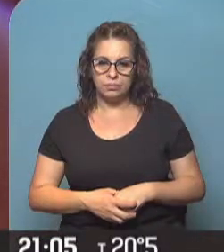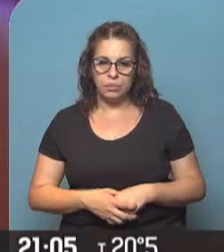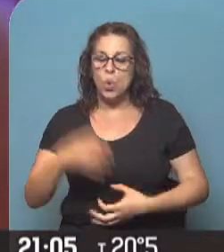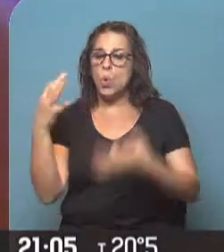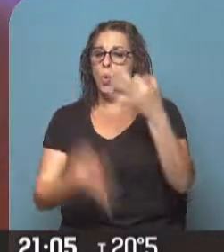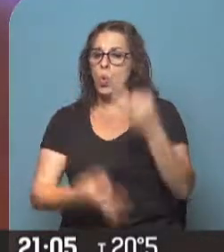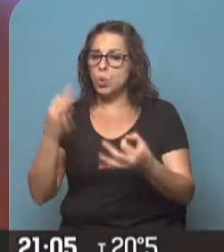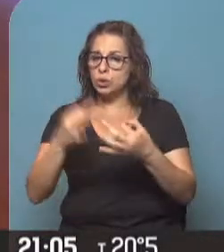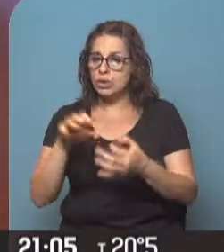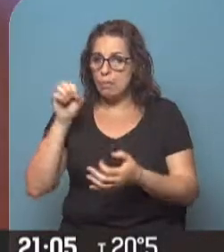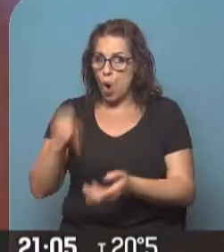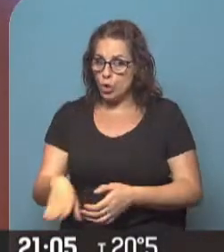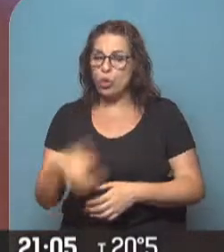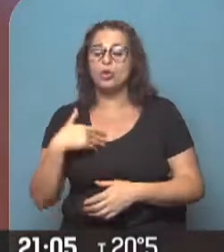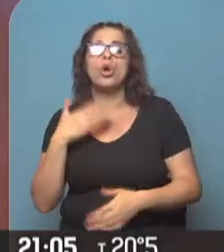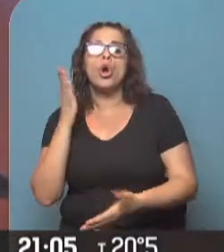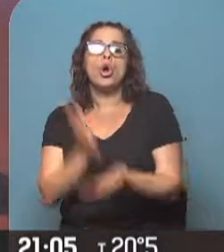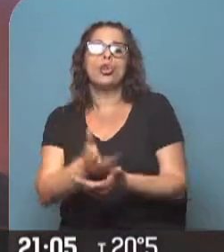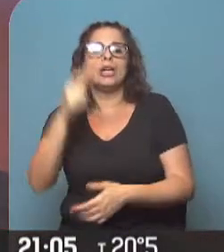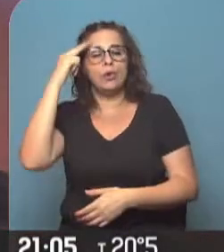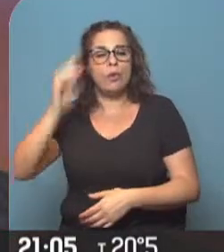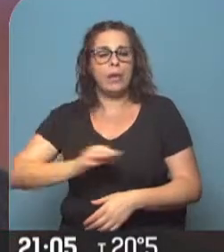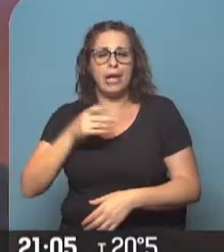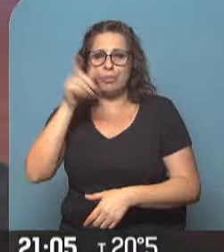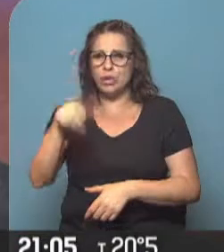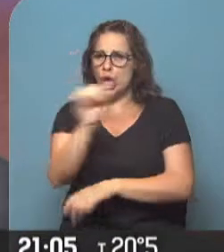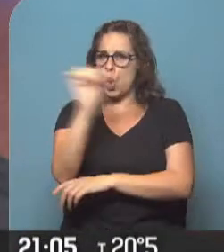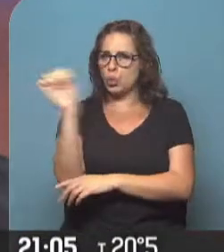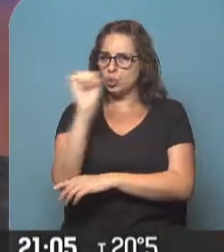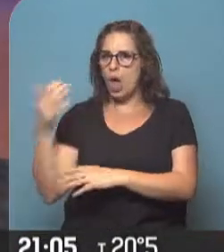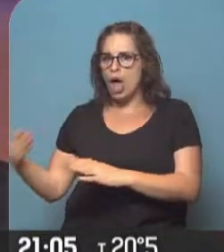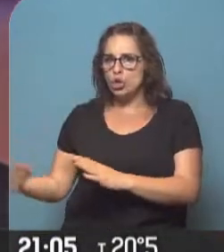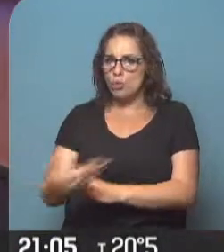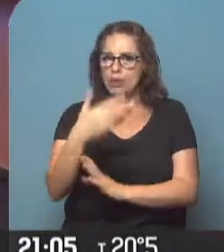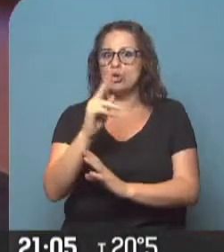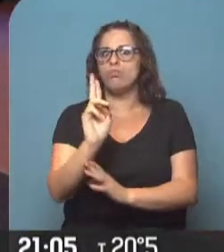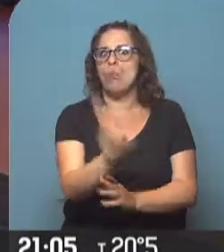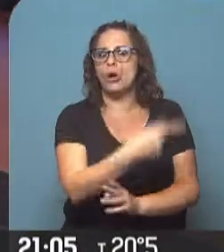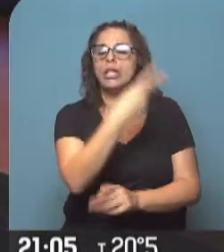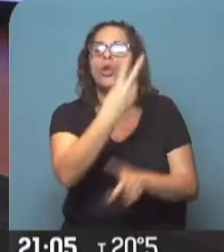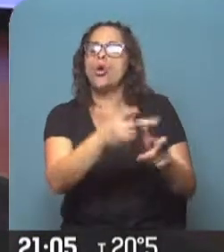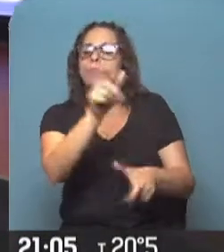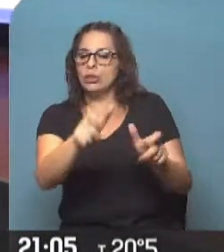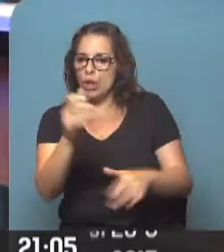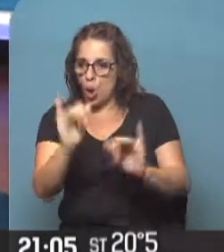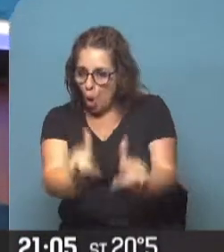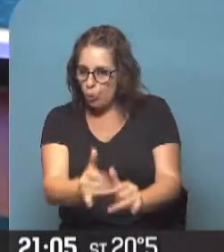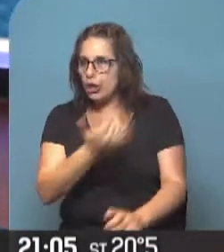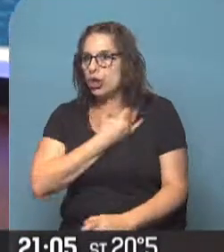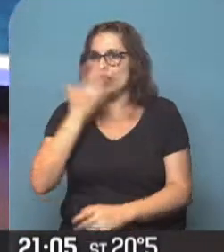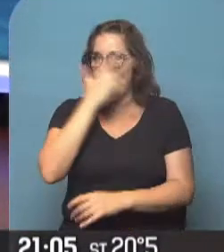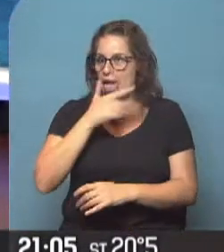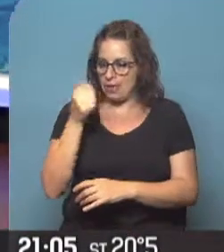Y la justicia de Morón condenó a 9 años a un conductor que atropelló y mató a 2 jóvenes en Aedo.